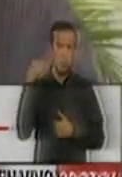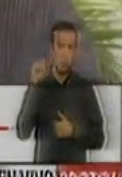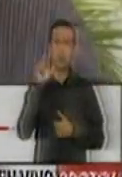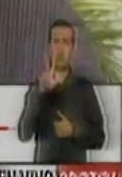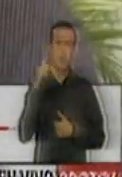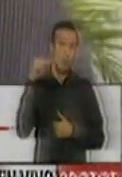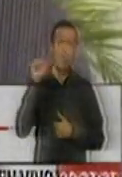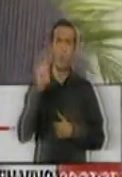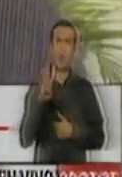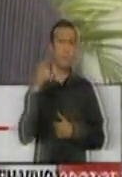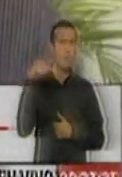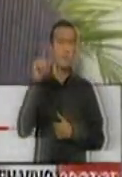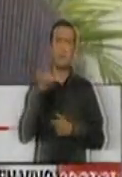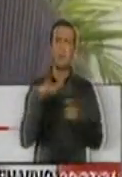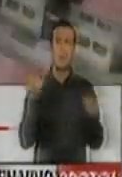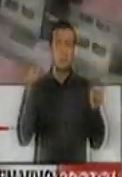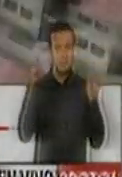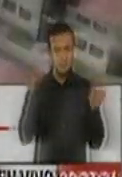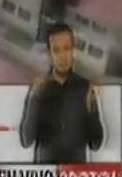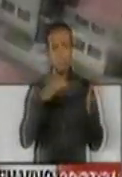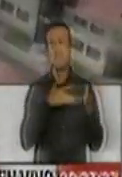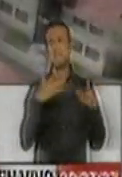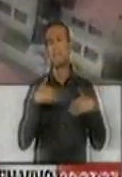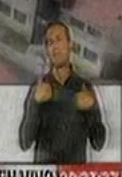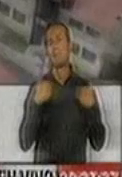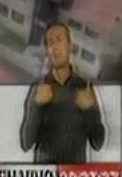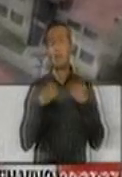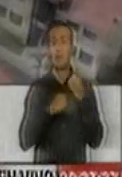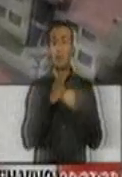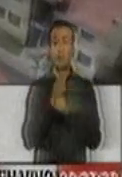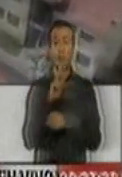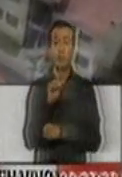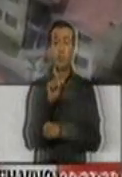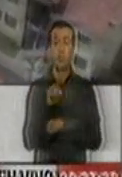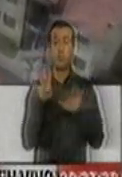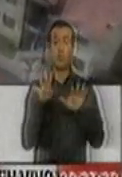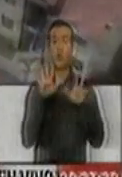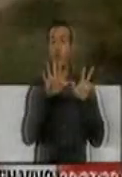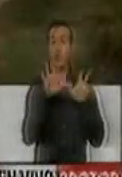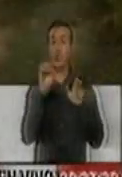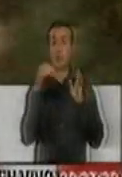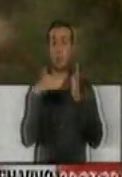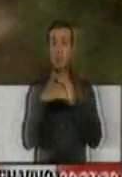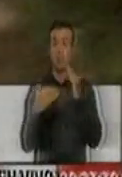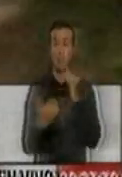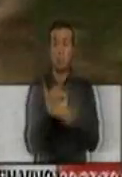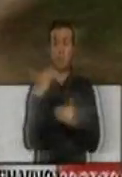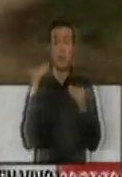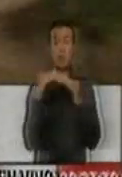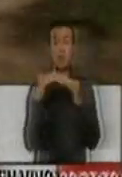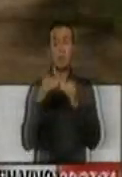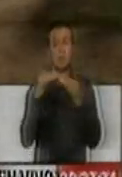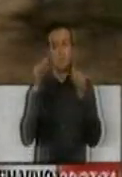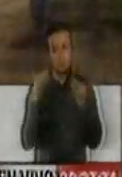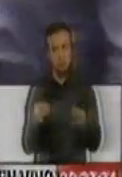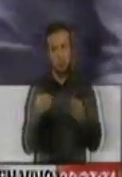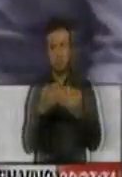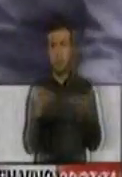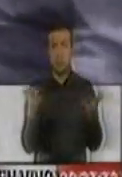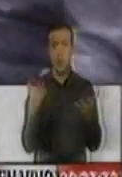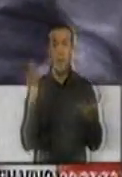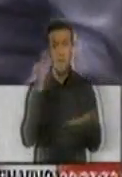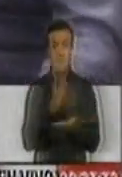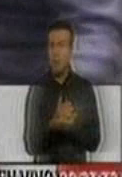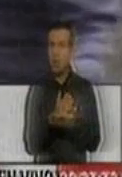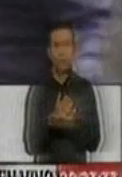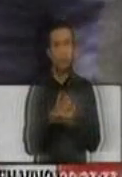los 4 millones de personas atendidas. En este 2019 se edificarán 80.000 casas nuevas, en un esfuerzo particular para no detener este sueño,